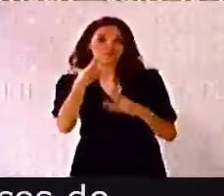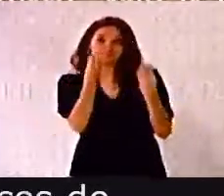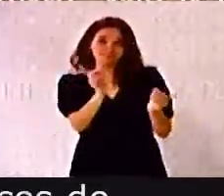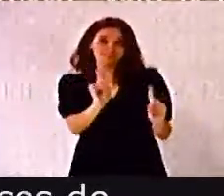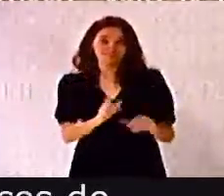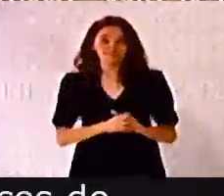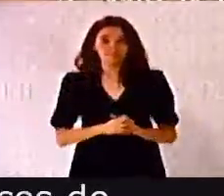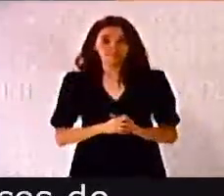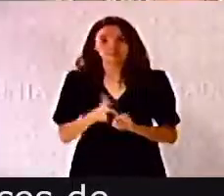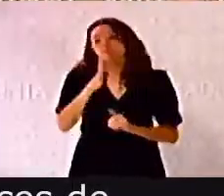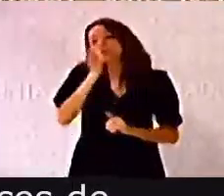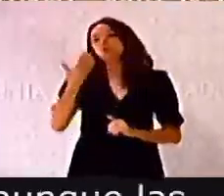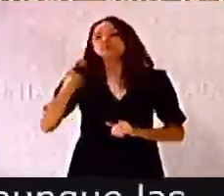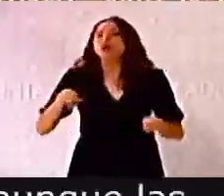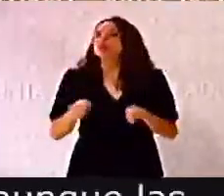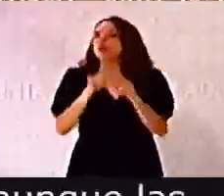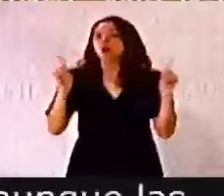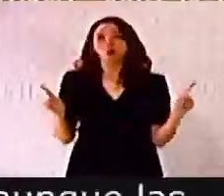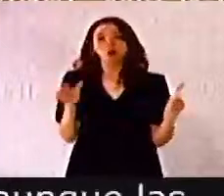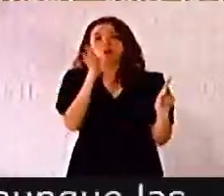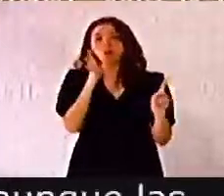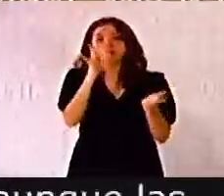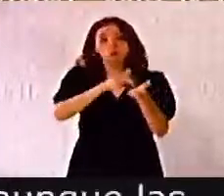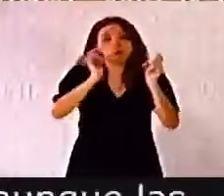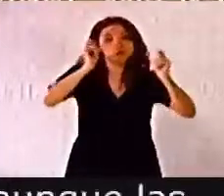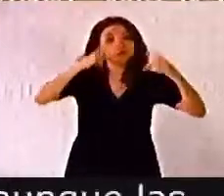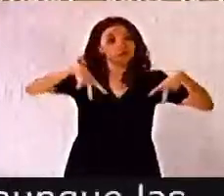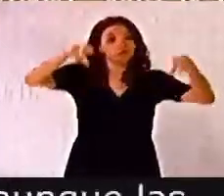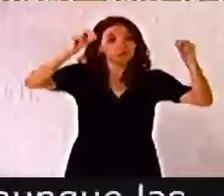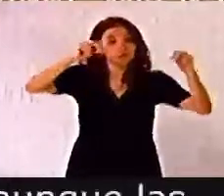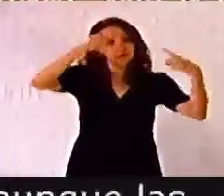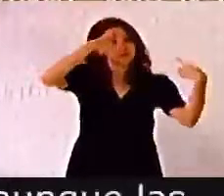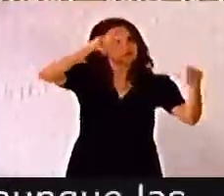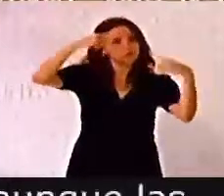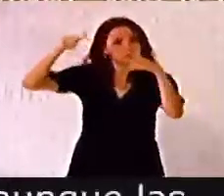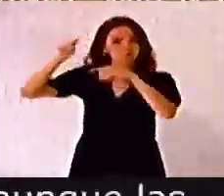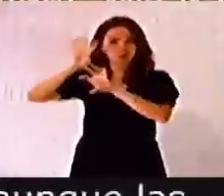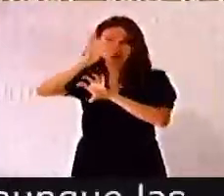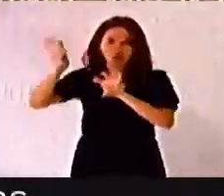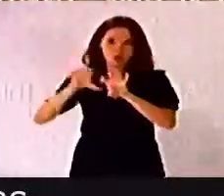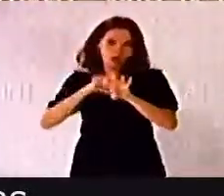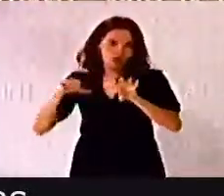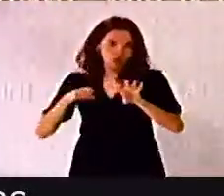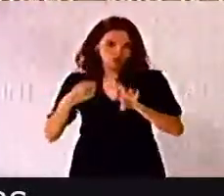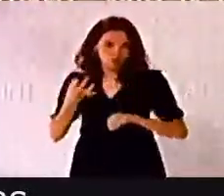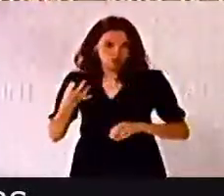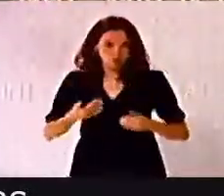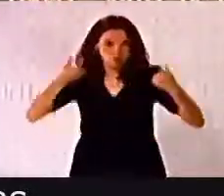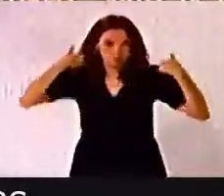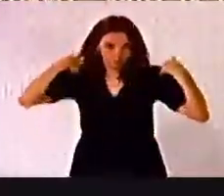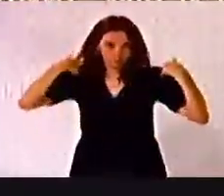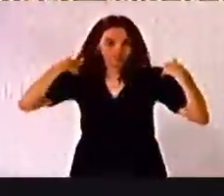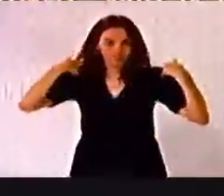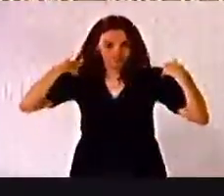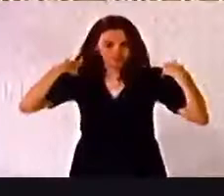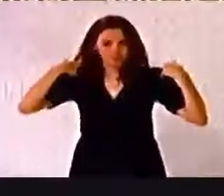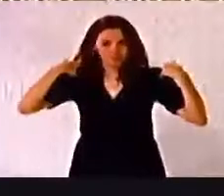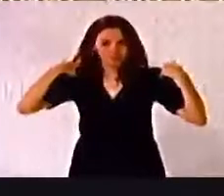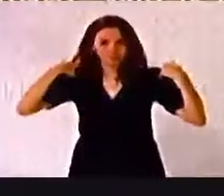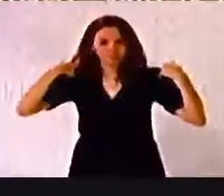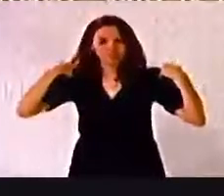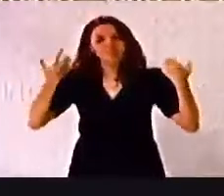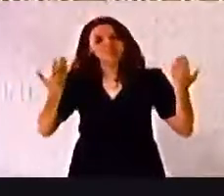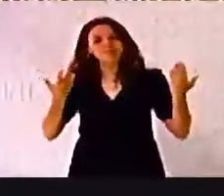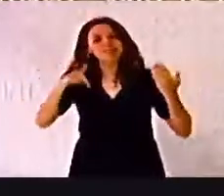en estado de alarma, no las tome el Gobierno de España, sino que las tomen las comunidades autónomas. No se trata de quién hace más cosas,